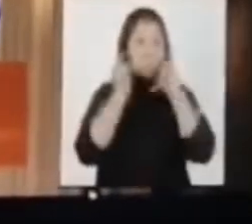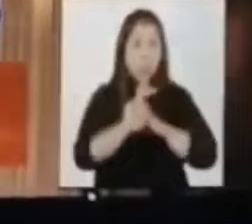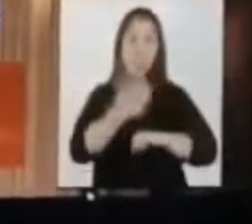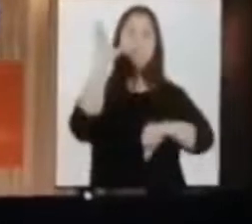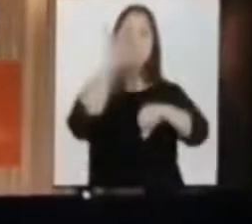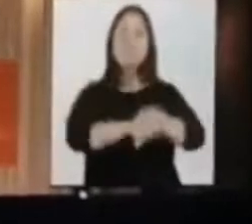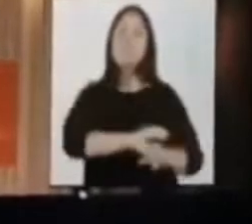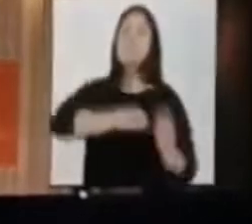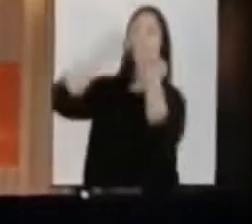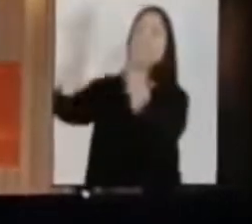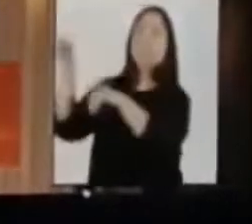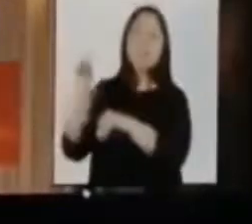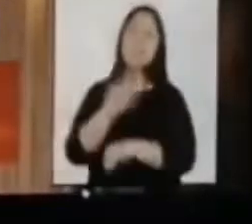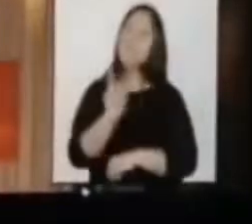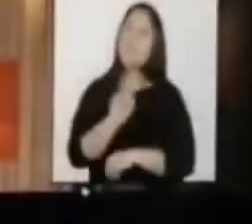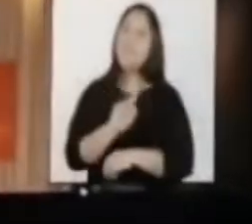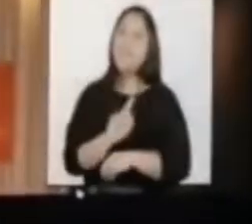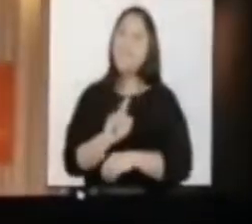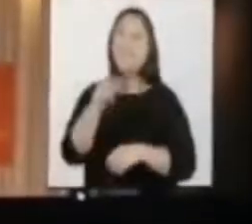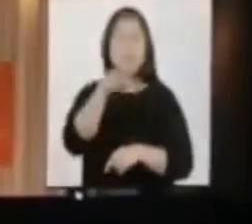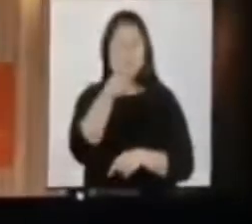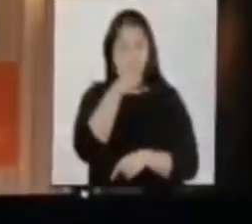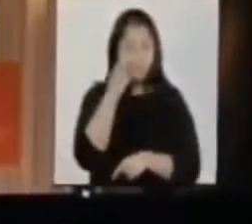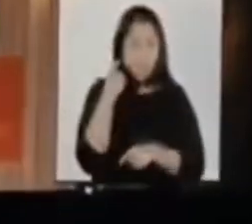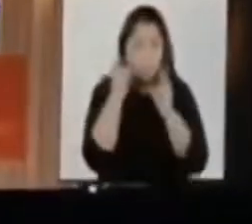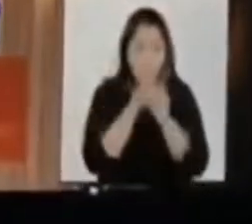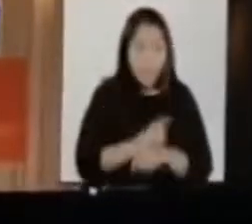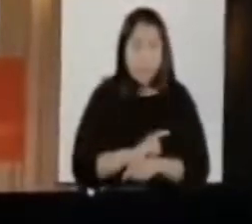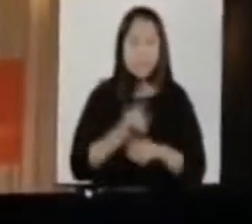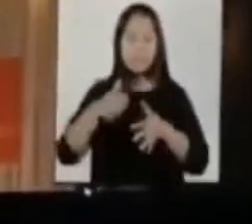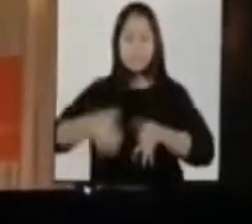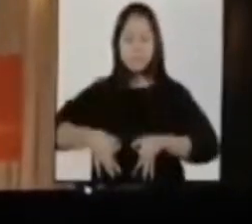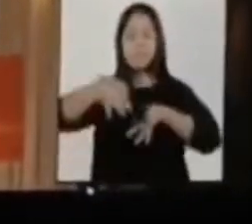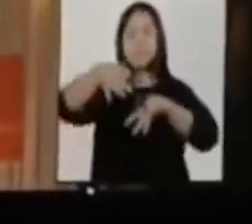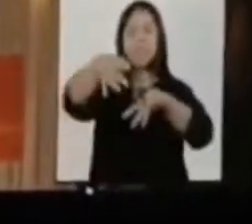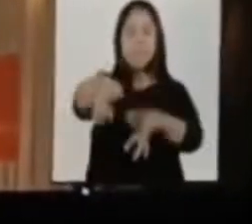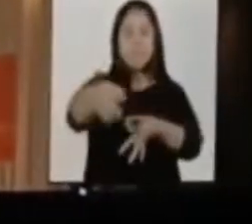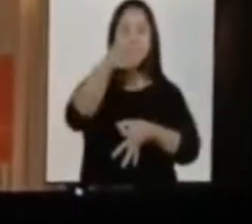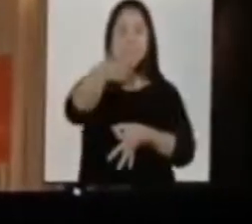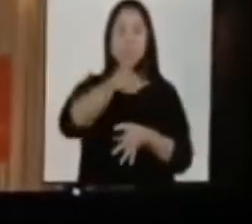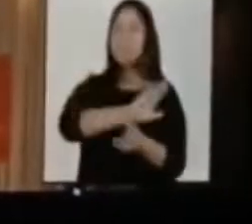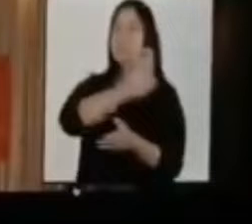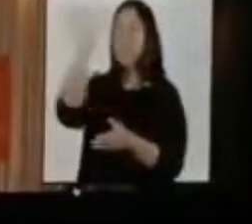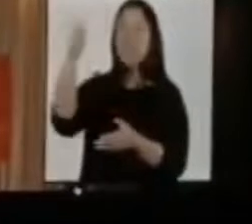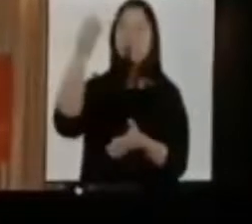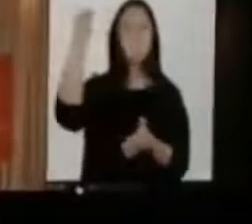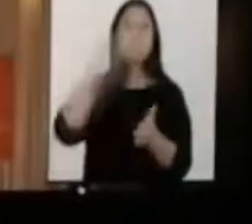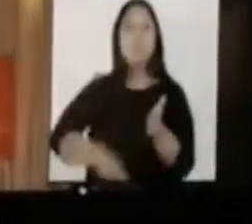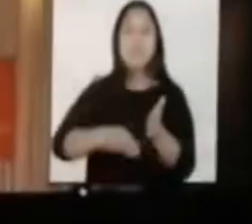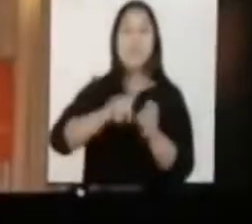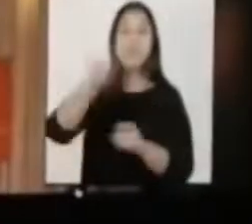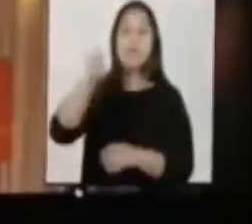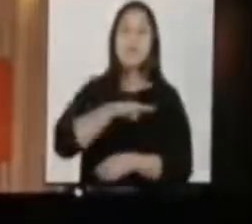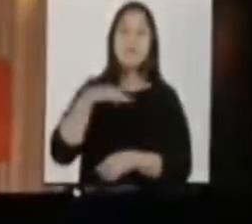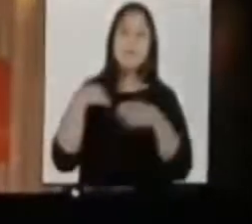mascarilla. Le va a entregar un citatorio para que se presente a pagar la multa correspondiente en el Ministerio